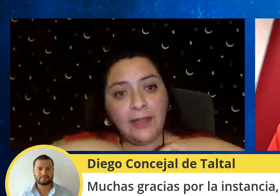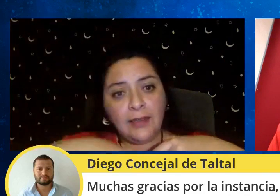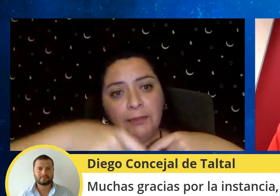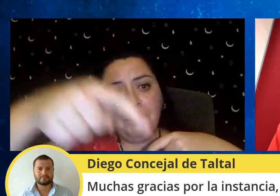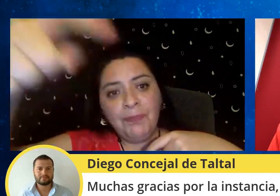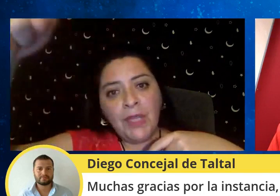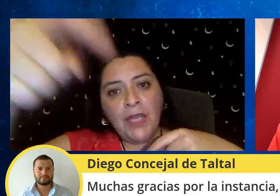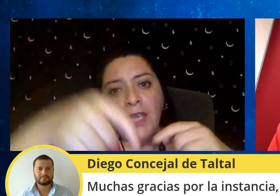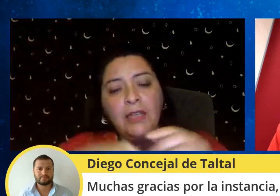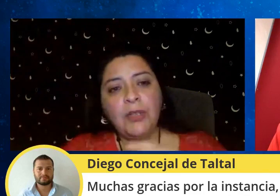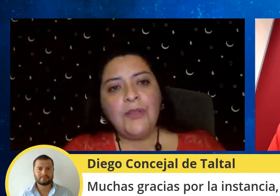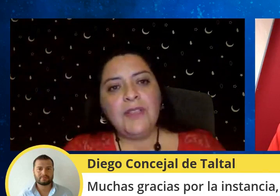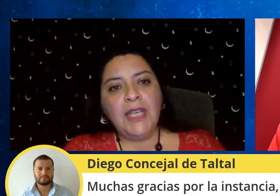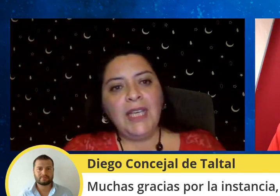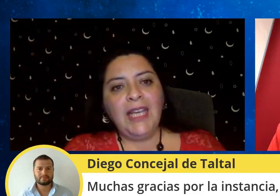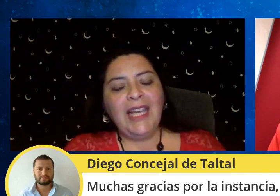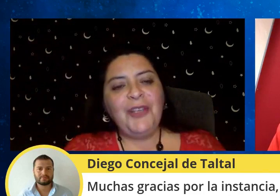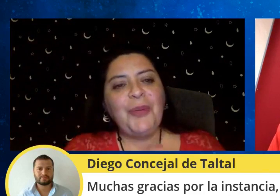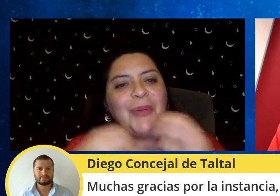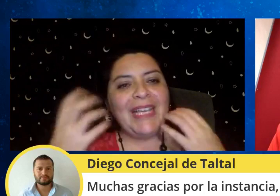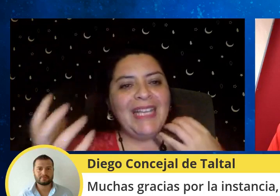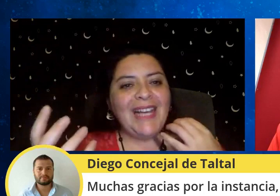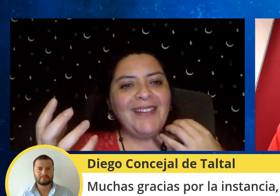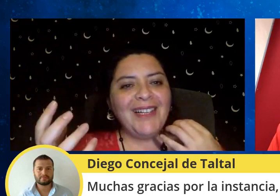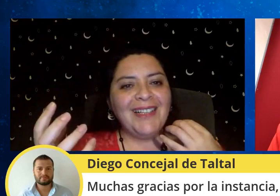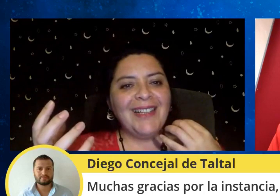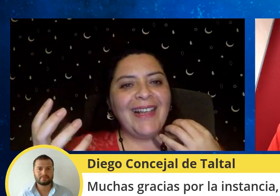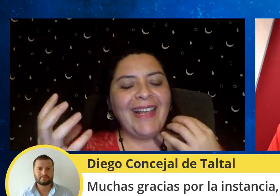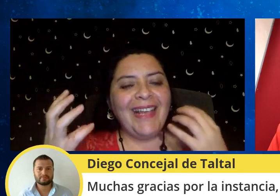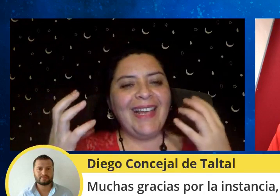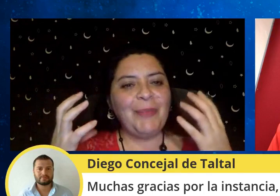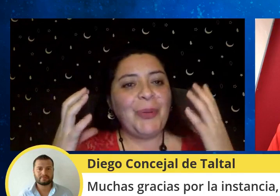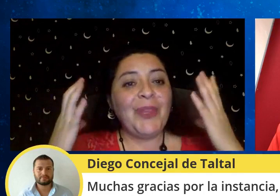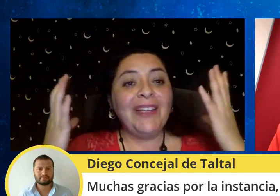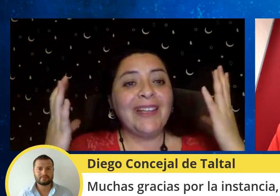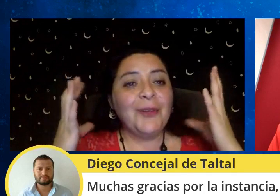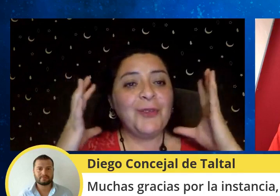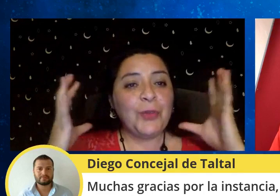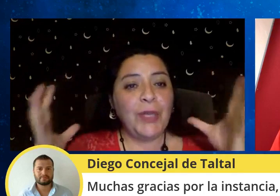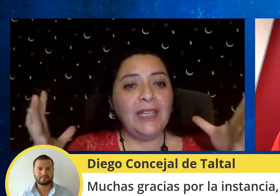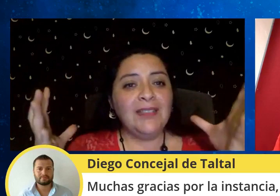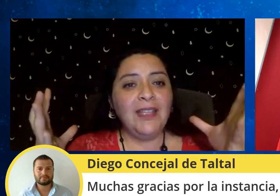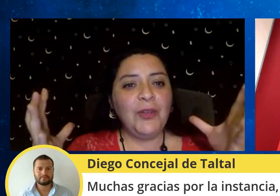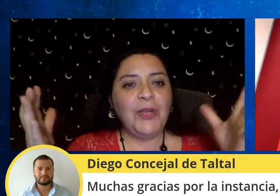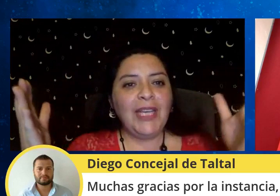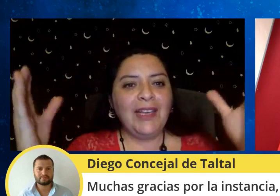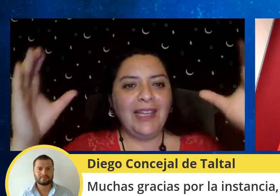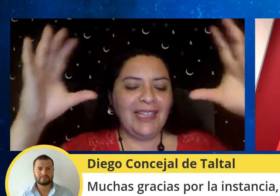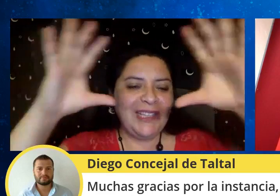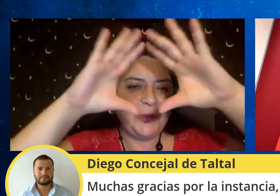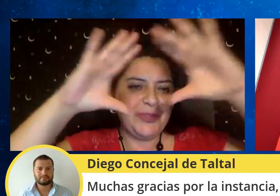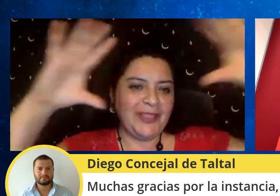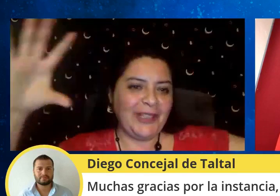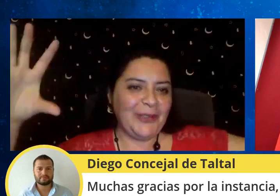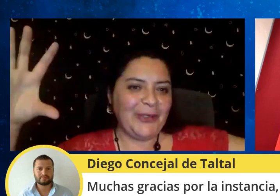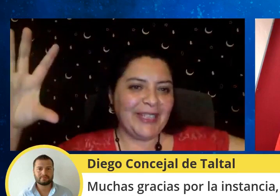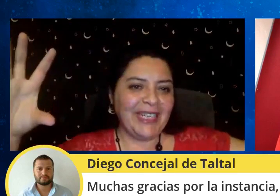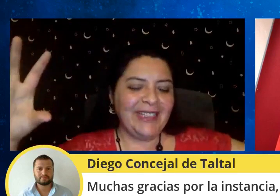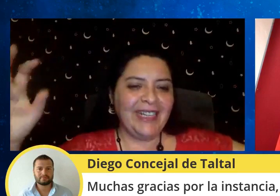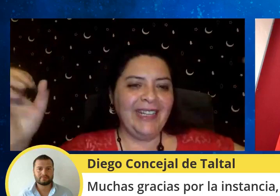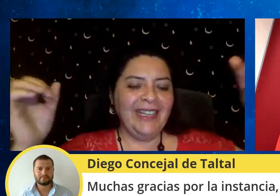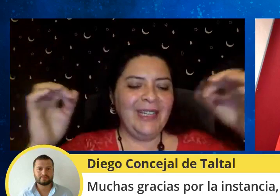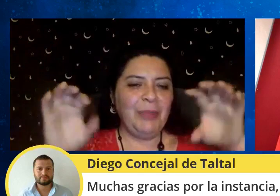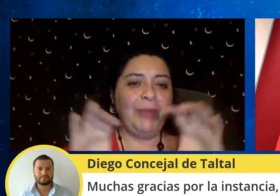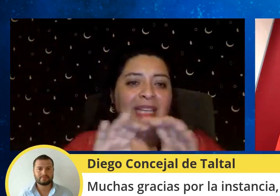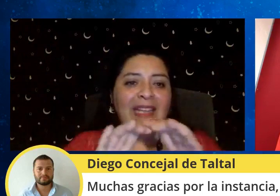del Inca. Entonces yo me imaginaba poder reconstruir esta historia en este observatorio